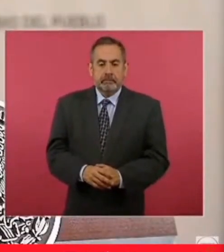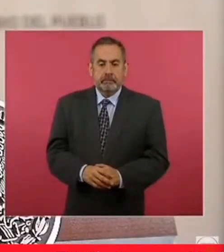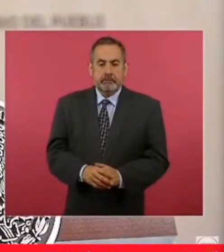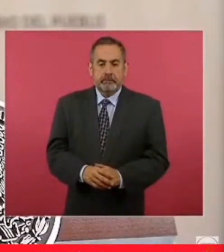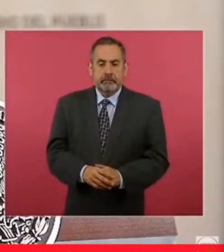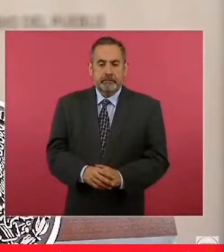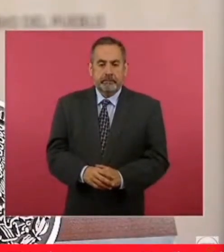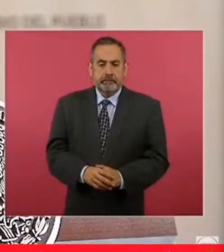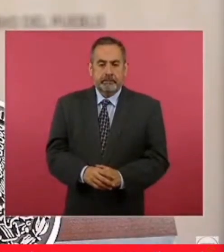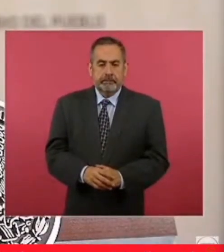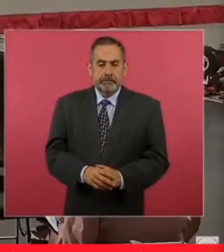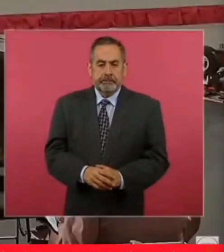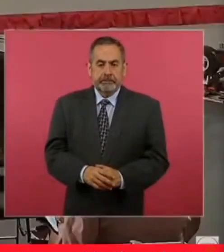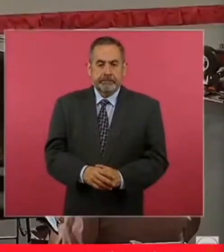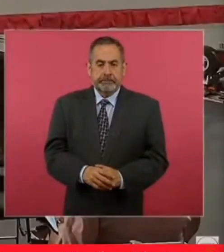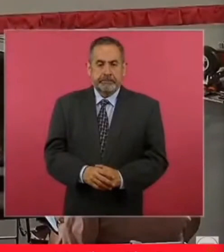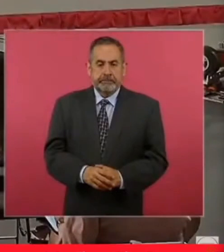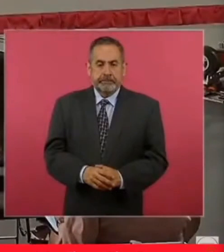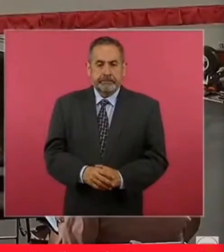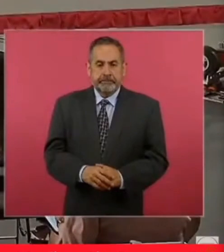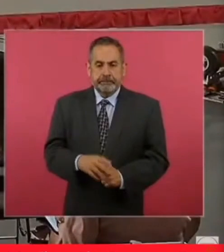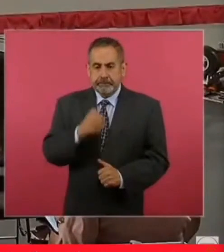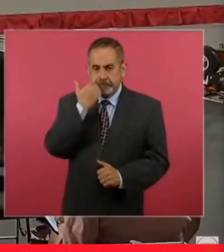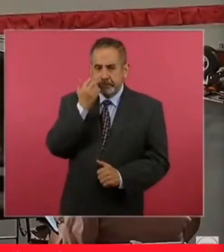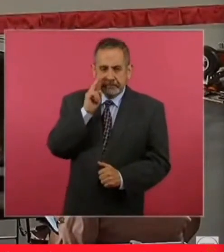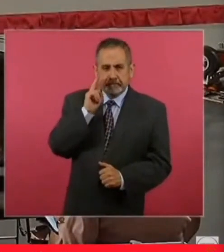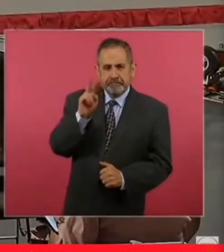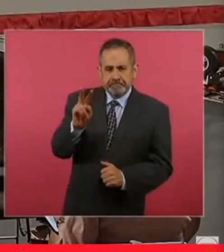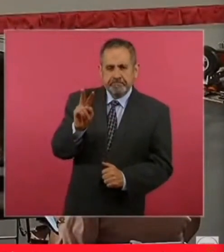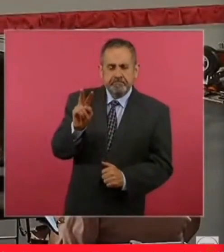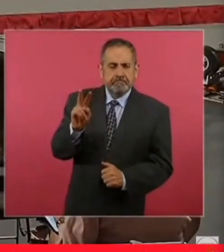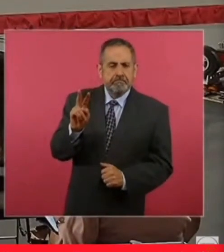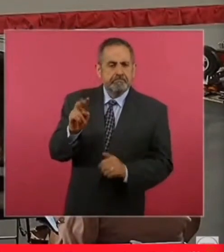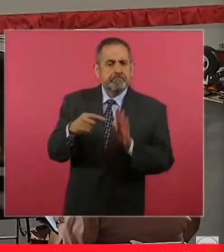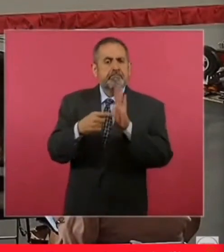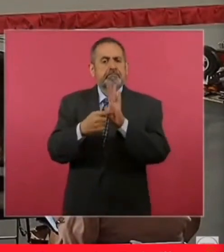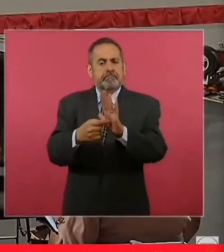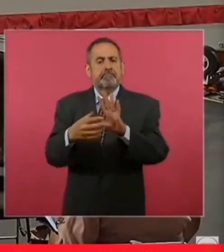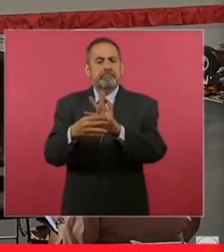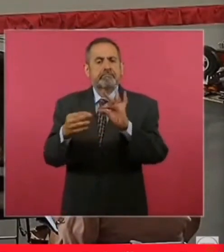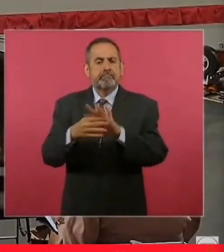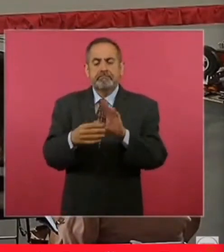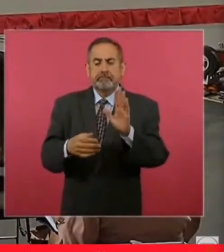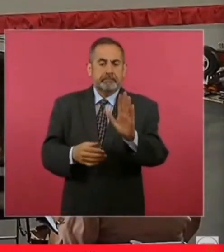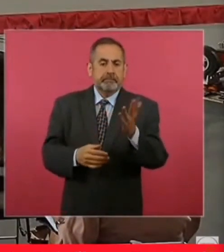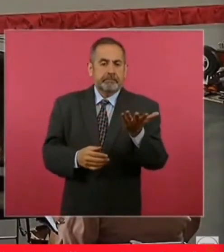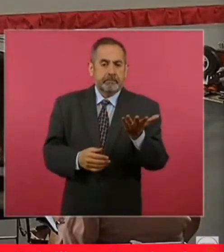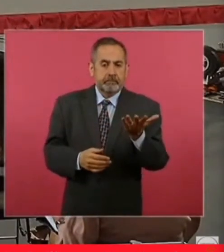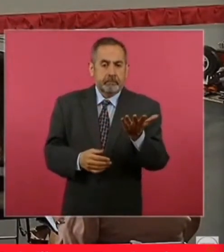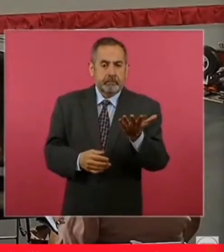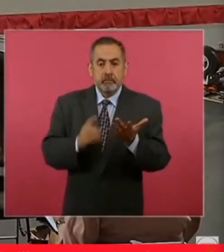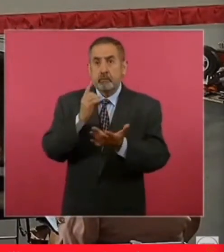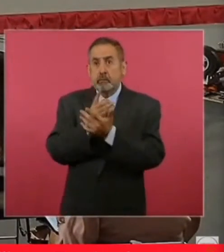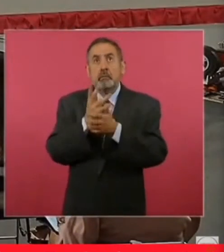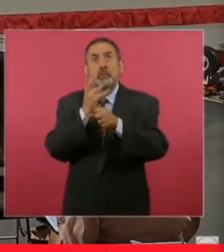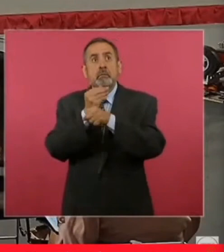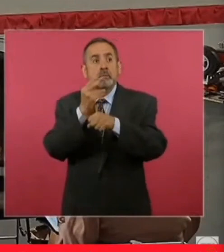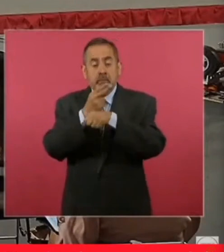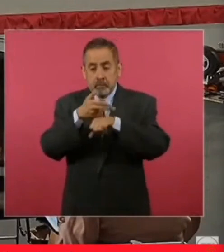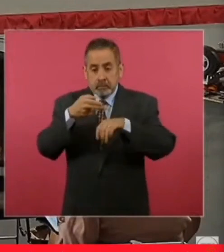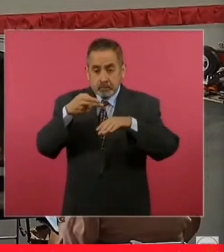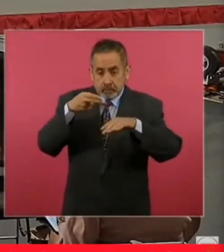la siguiente, por favor. Quiero también señalar que no solo es la